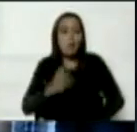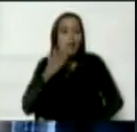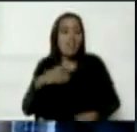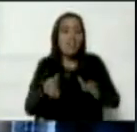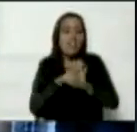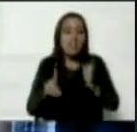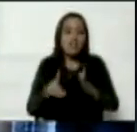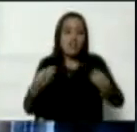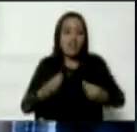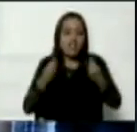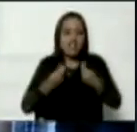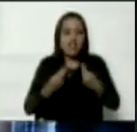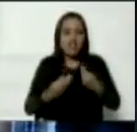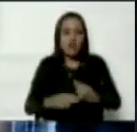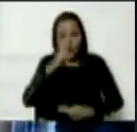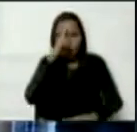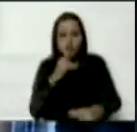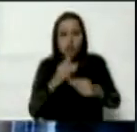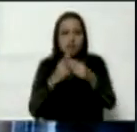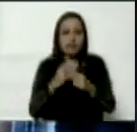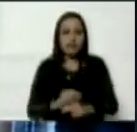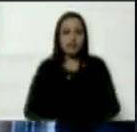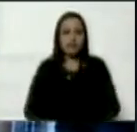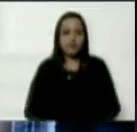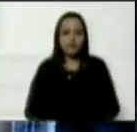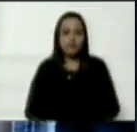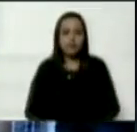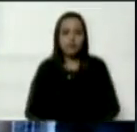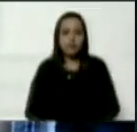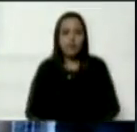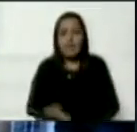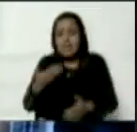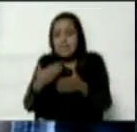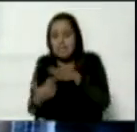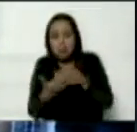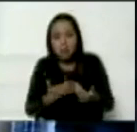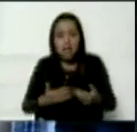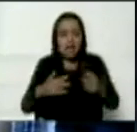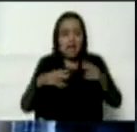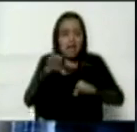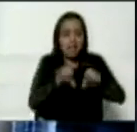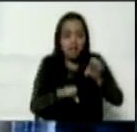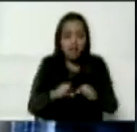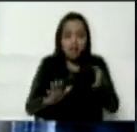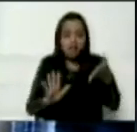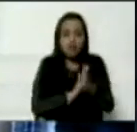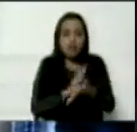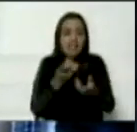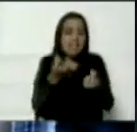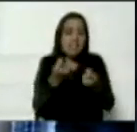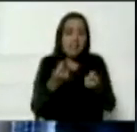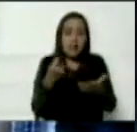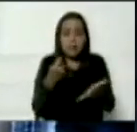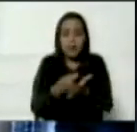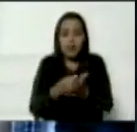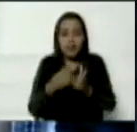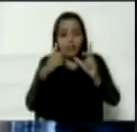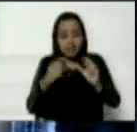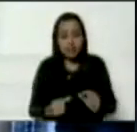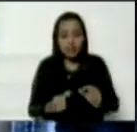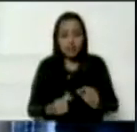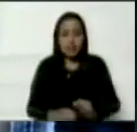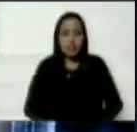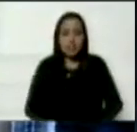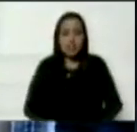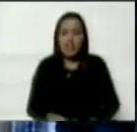vida decente. A pesar de las revisiones y aumentos periódicos del salario en Venezuela, el salario medio del